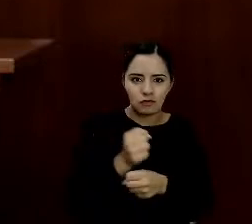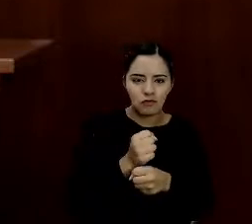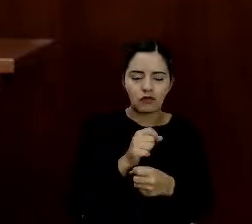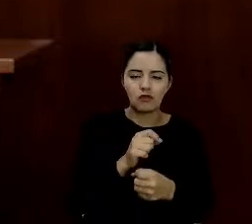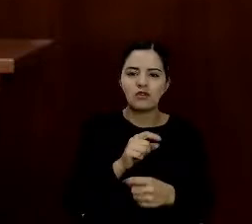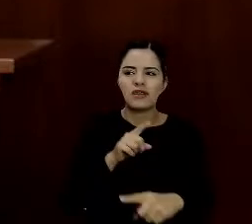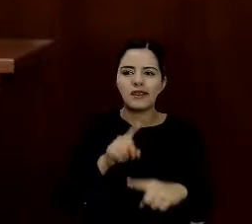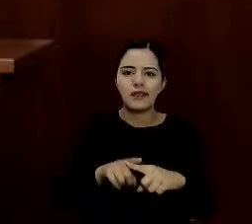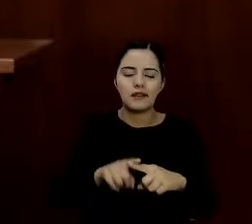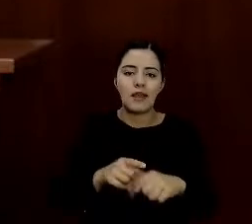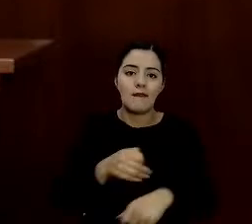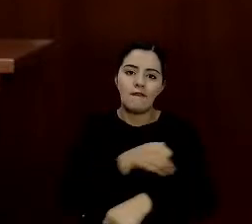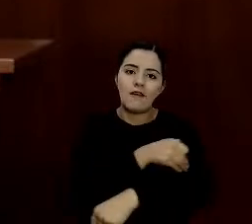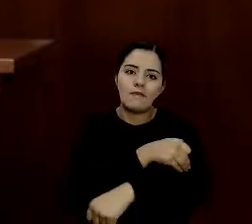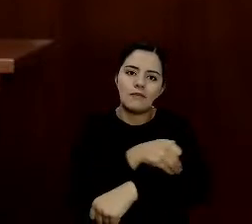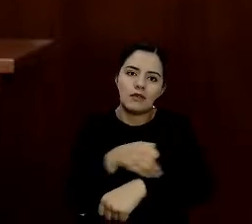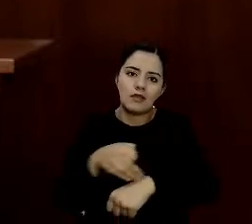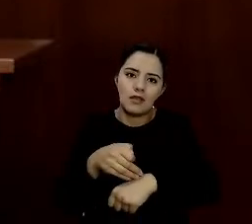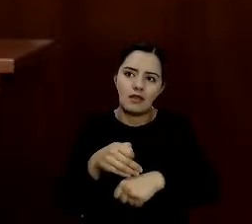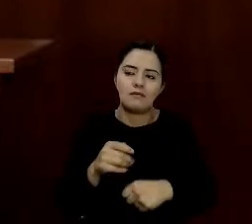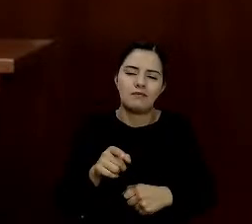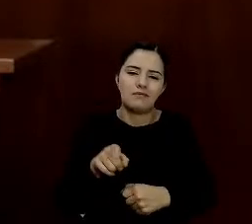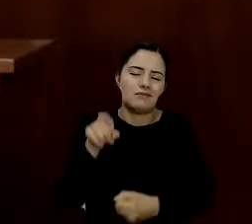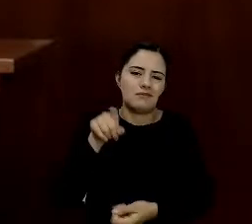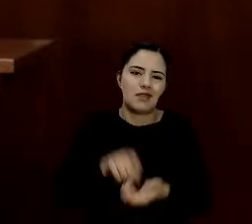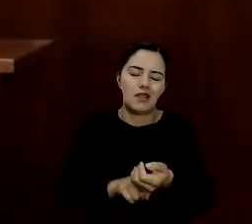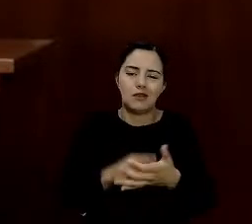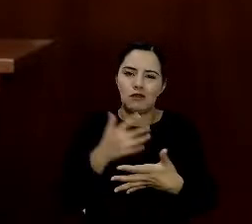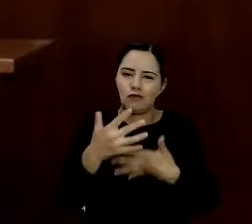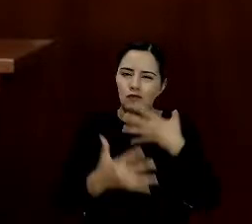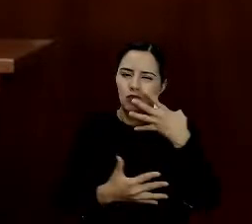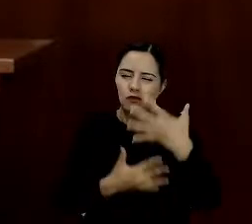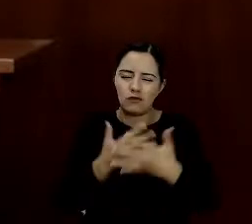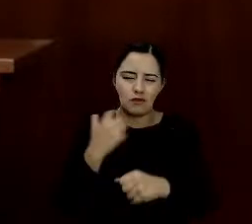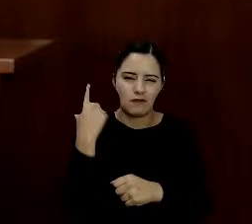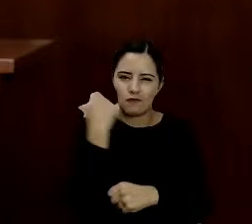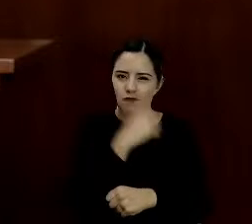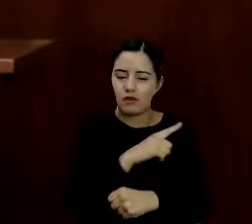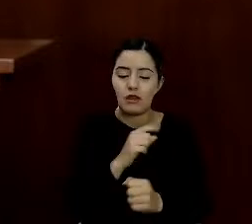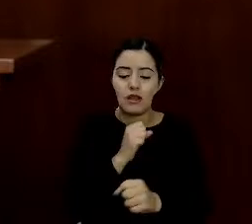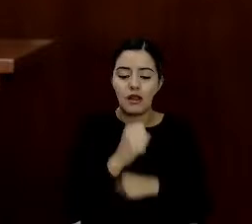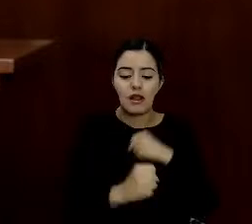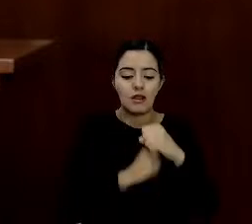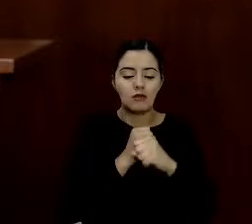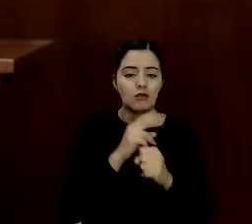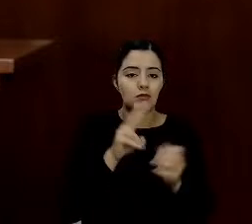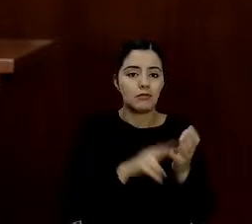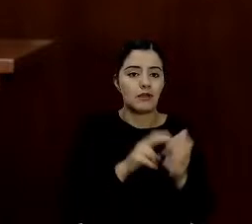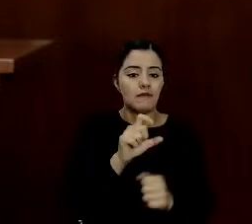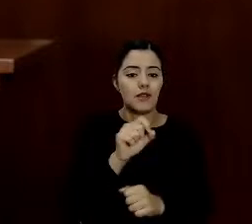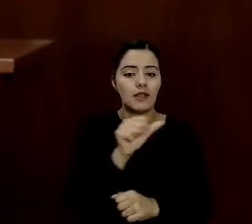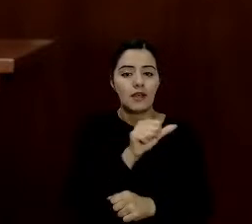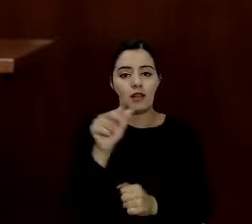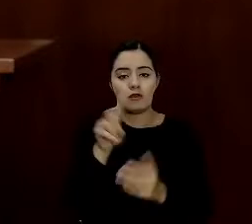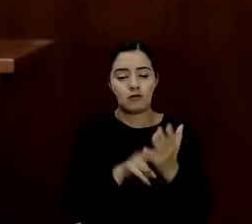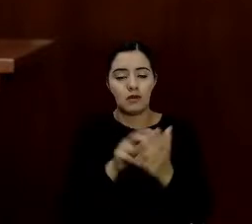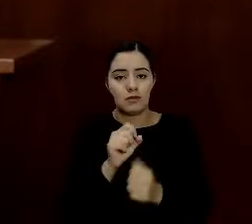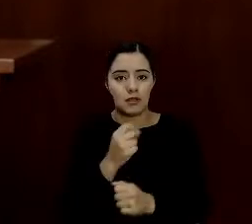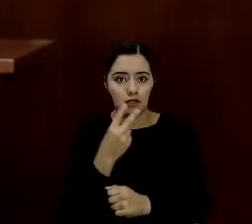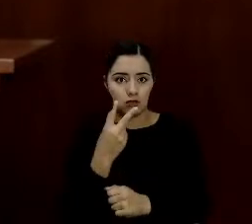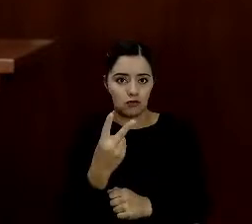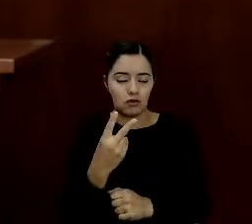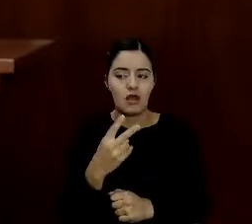circunstancias violentas en el mismo lapso del 2020 al dos se registraron 23